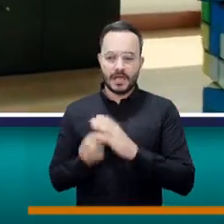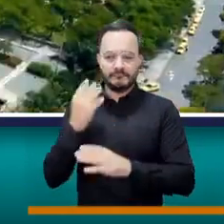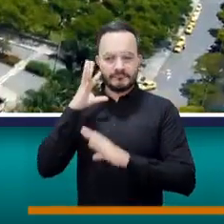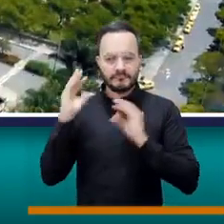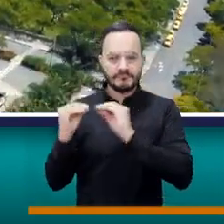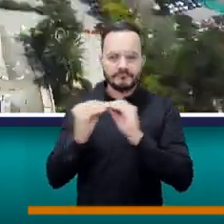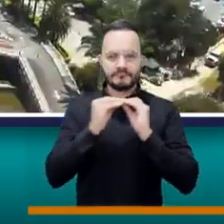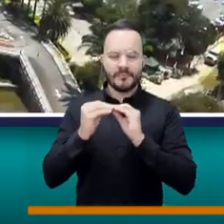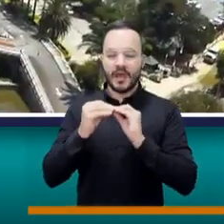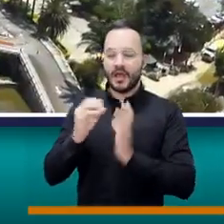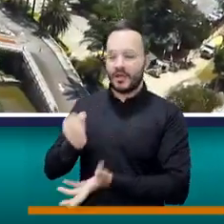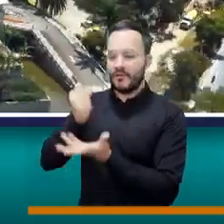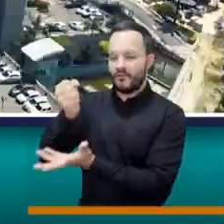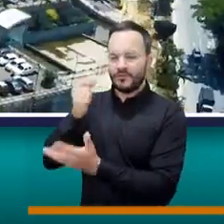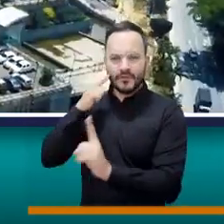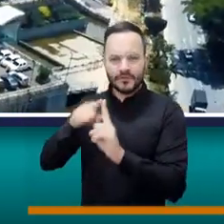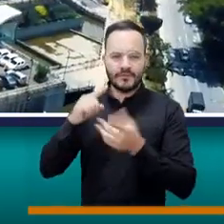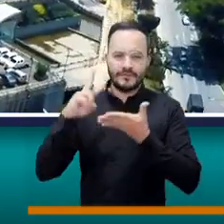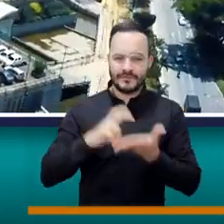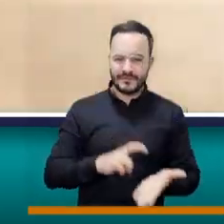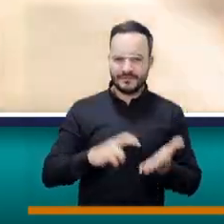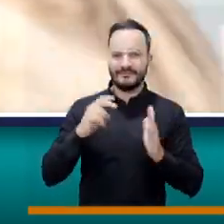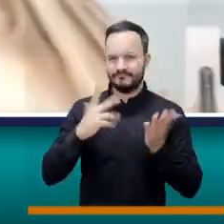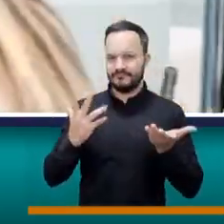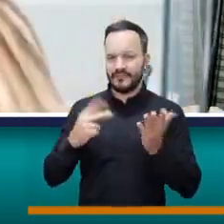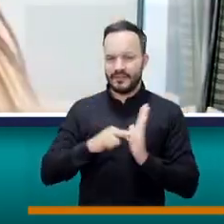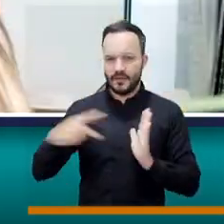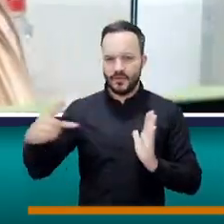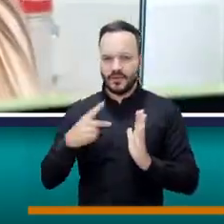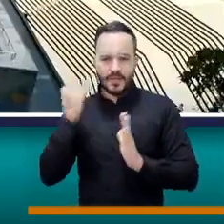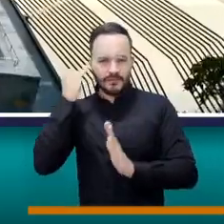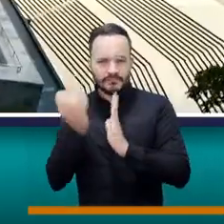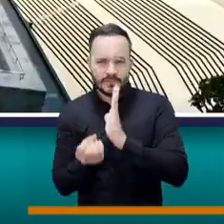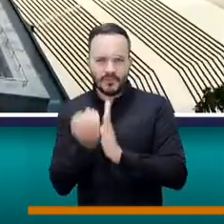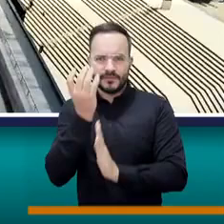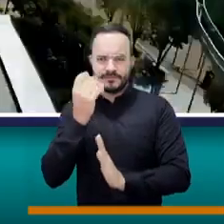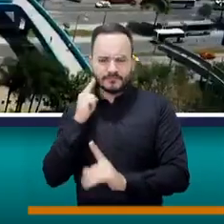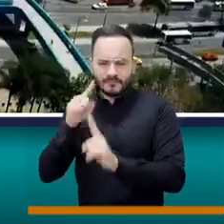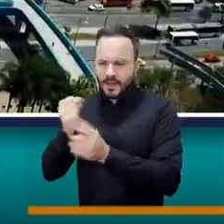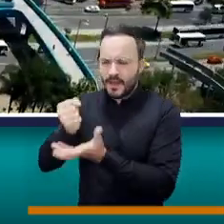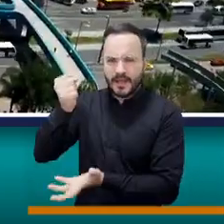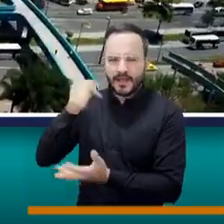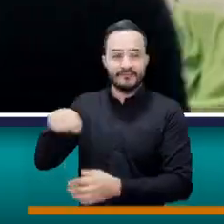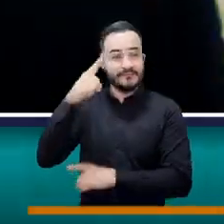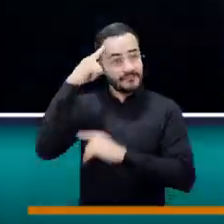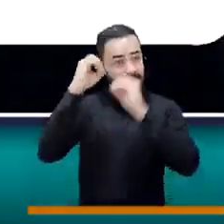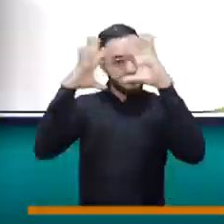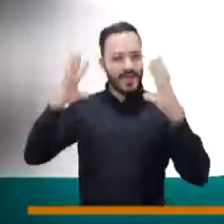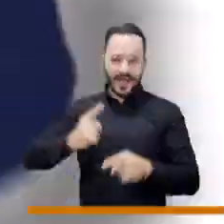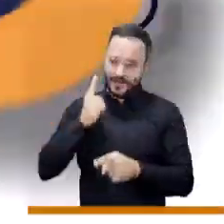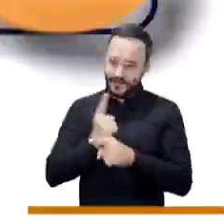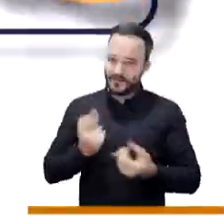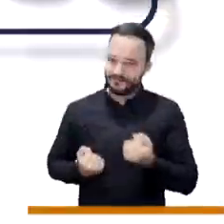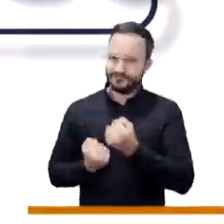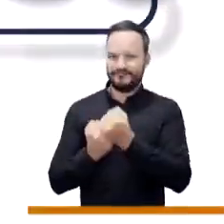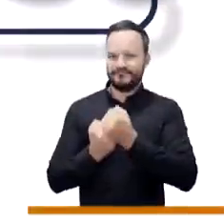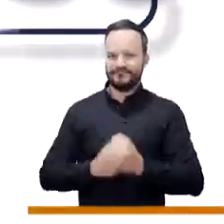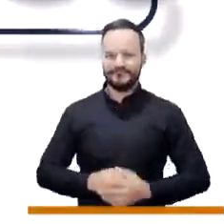Se crea el Fondo de Ciencia, Tecnología e Innovación para convertir los sueños en realidad.